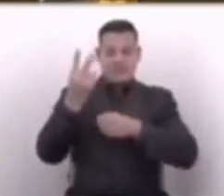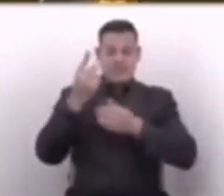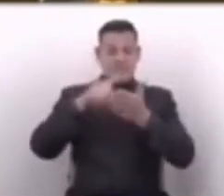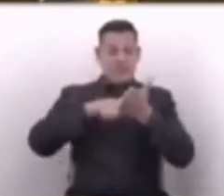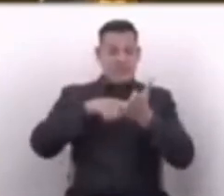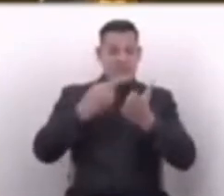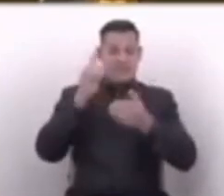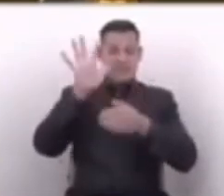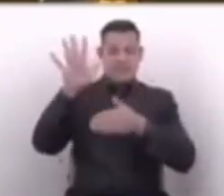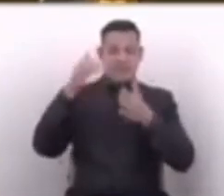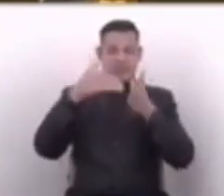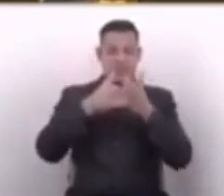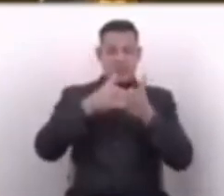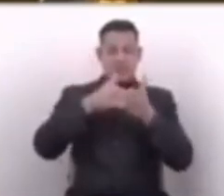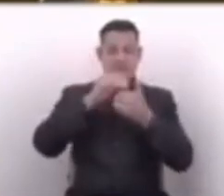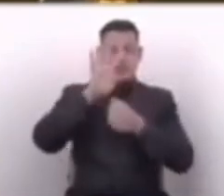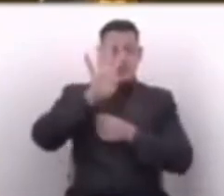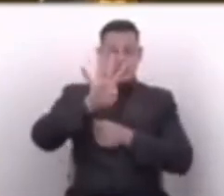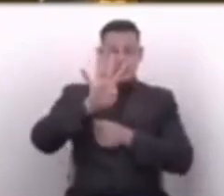vuelta